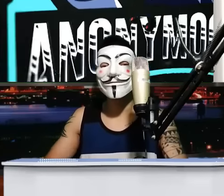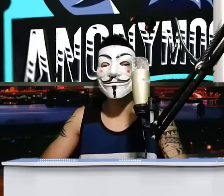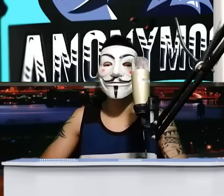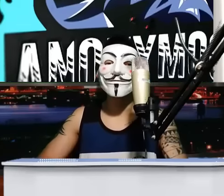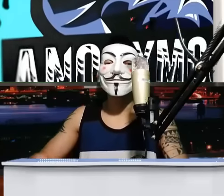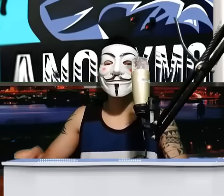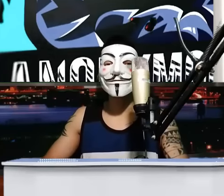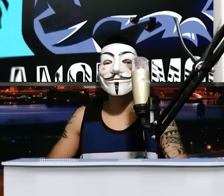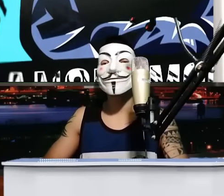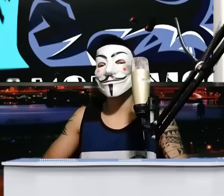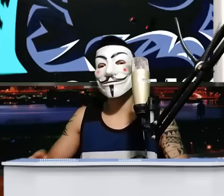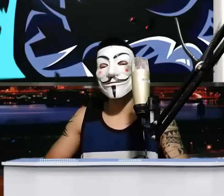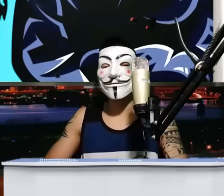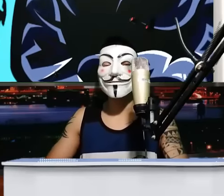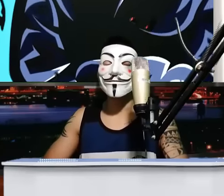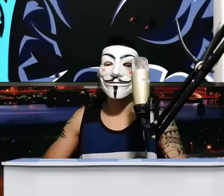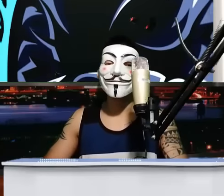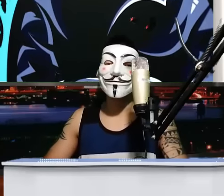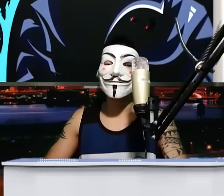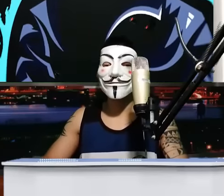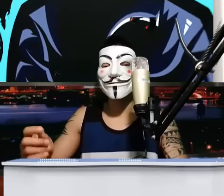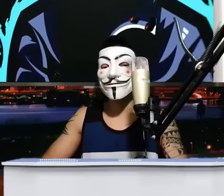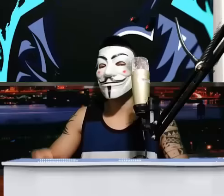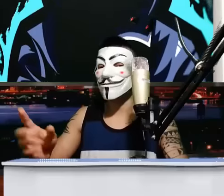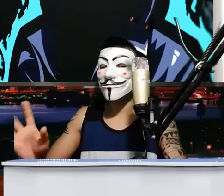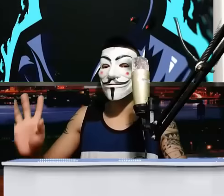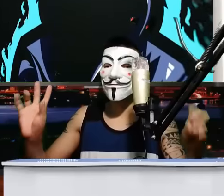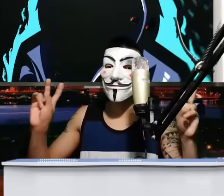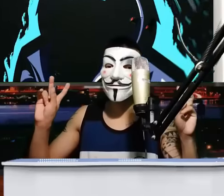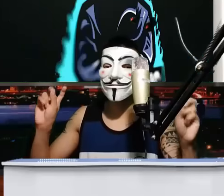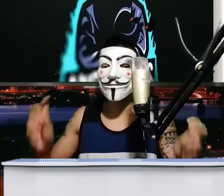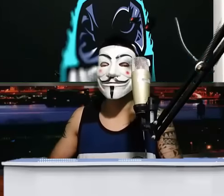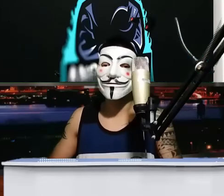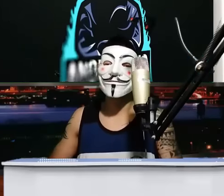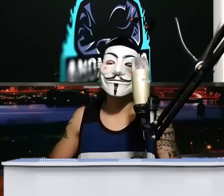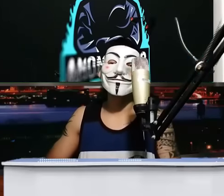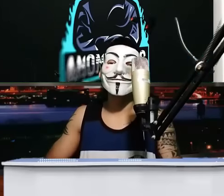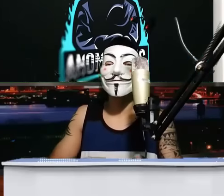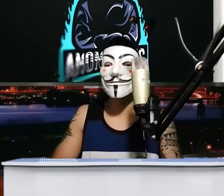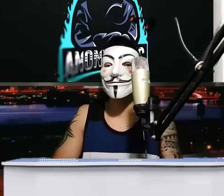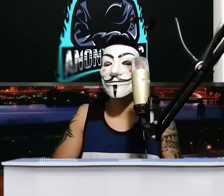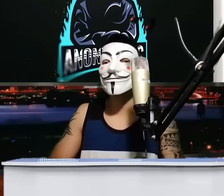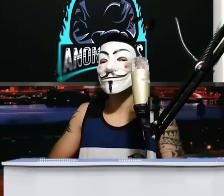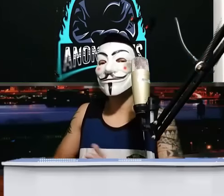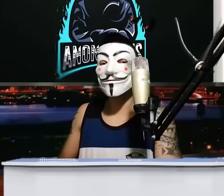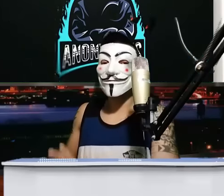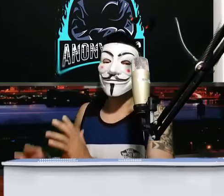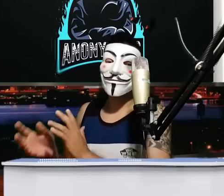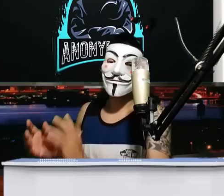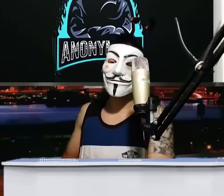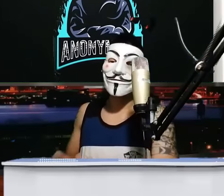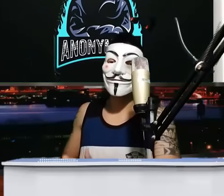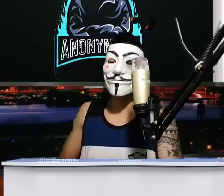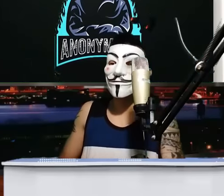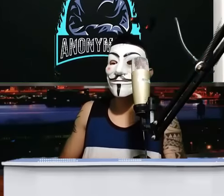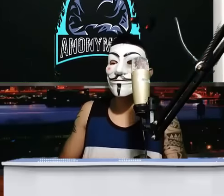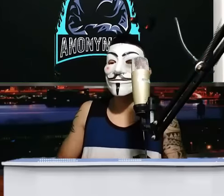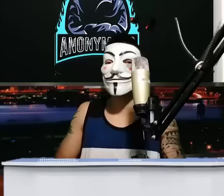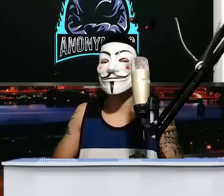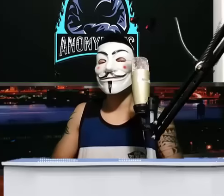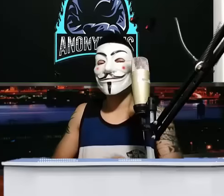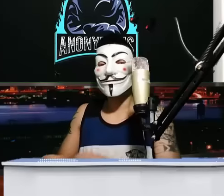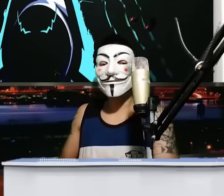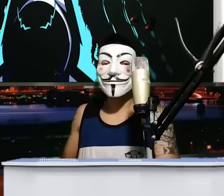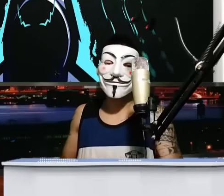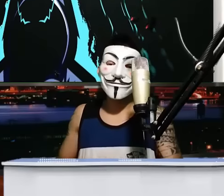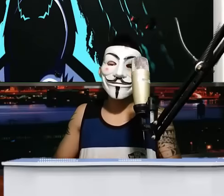pueden transitar seguros aquí en el país. Y sé que muchos pueden decir que solamente ellos hablan cosas positivas de El